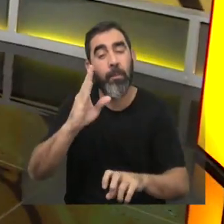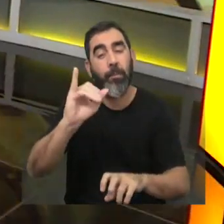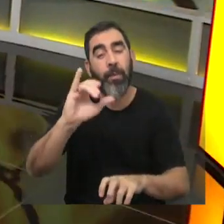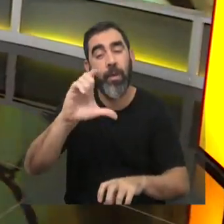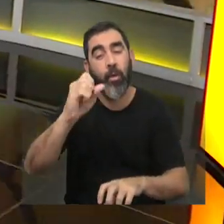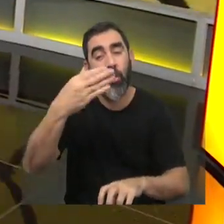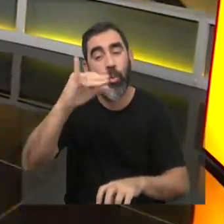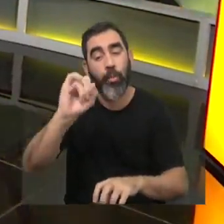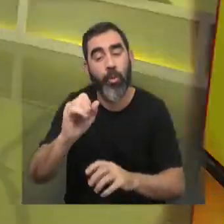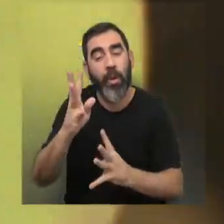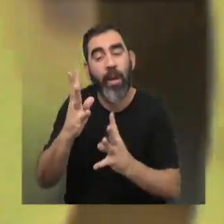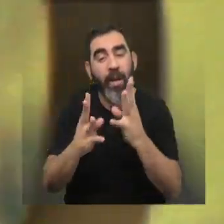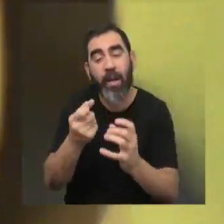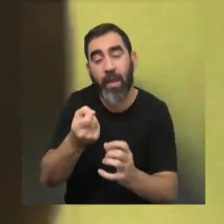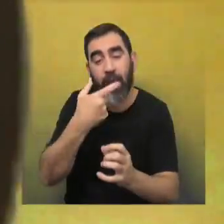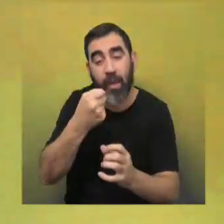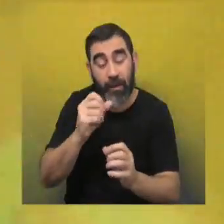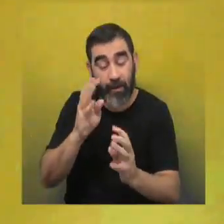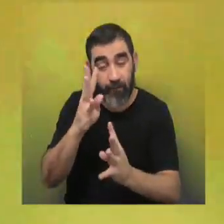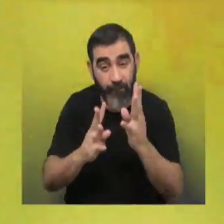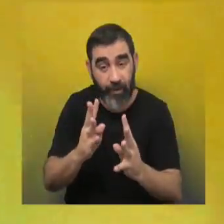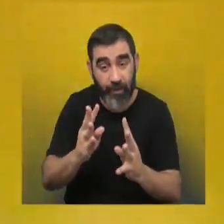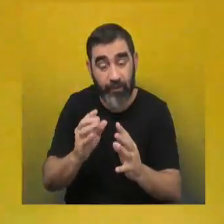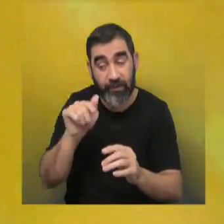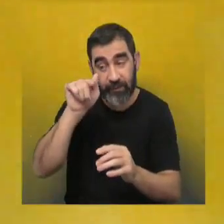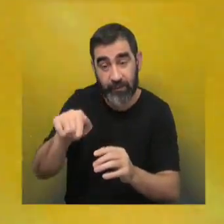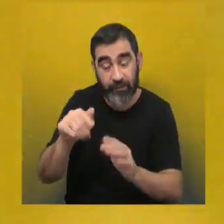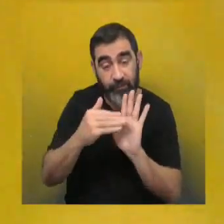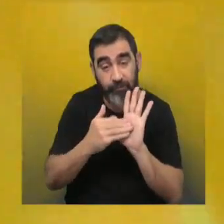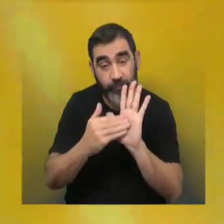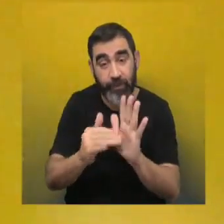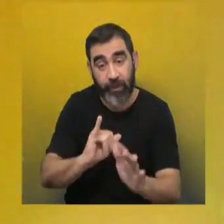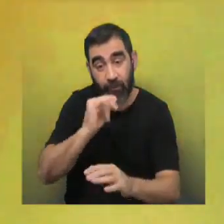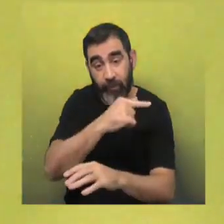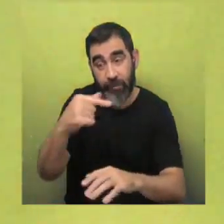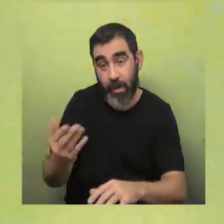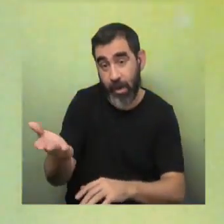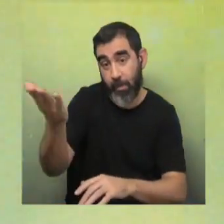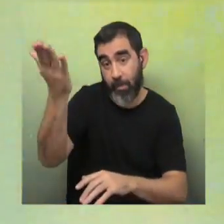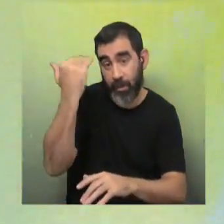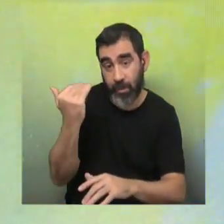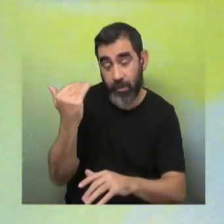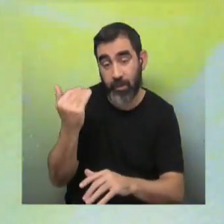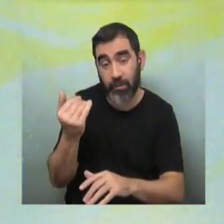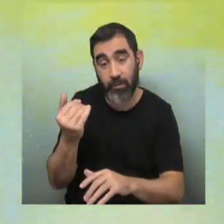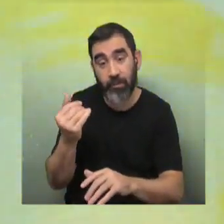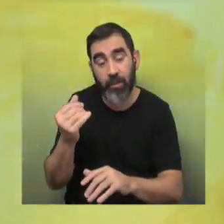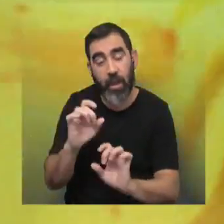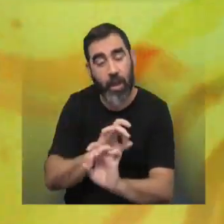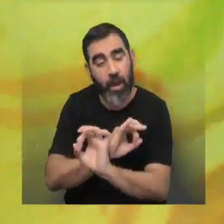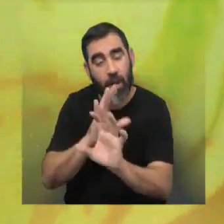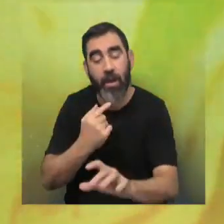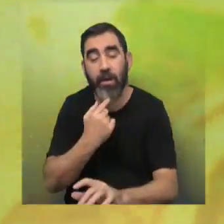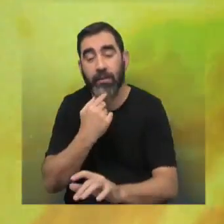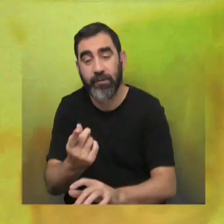una hierba medicinal que en el caso de lo que fue la presentación, el informe de la semana pasada, tenía una clara